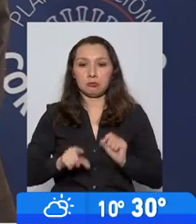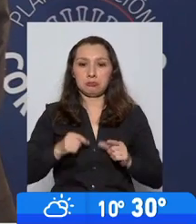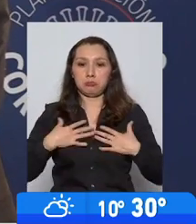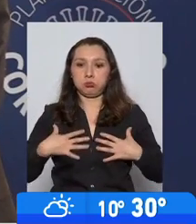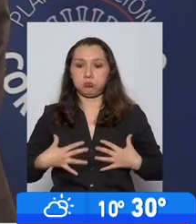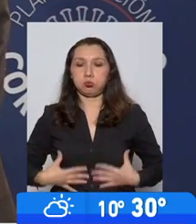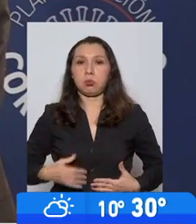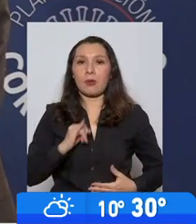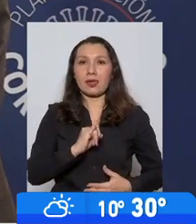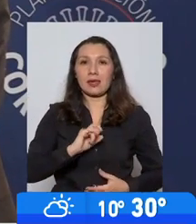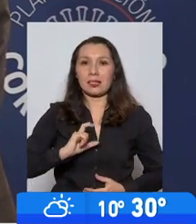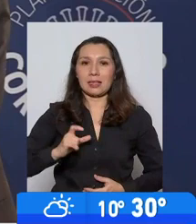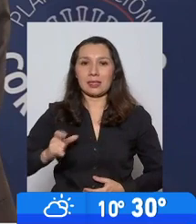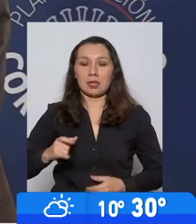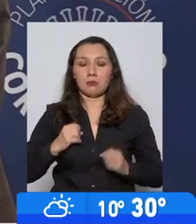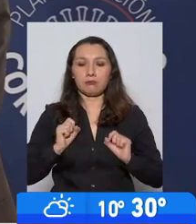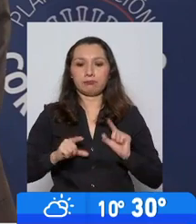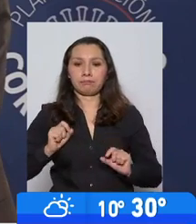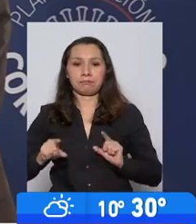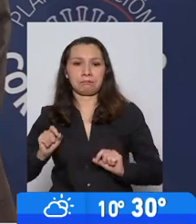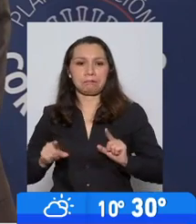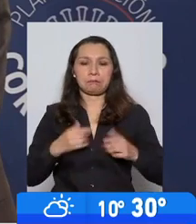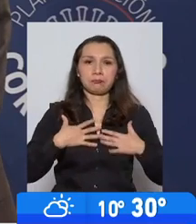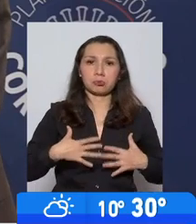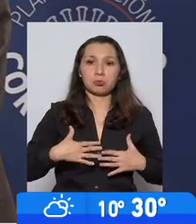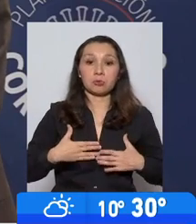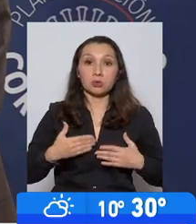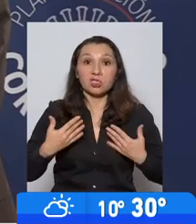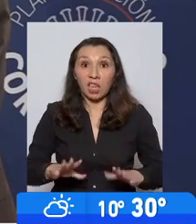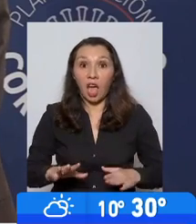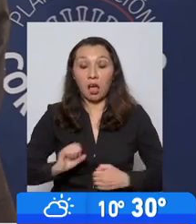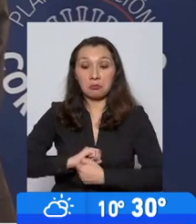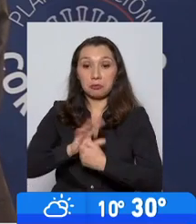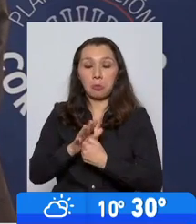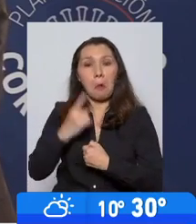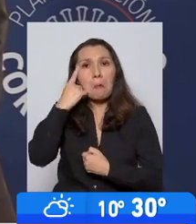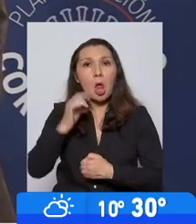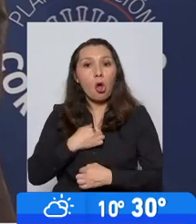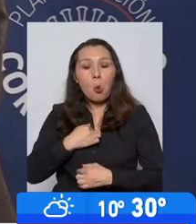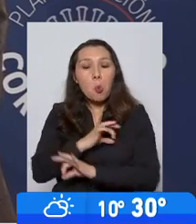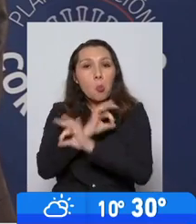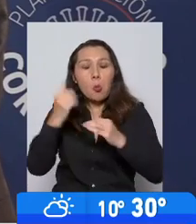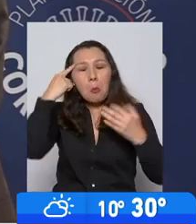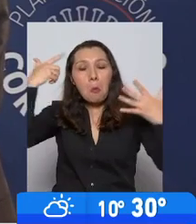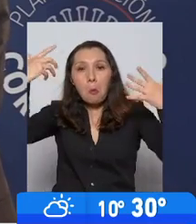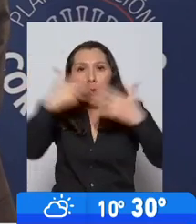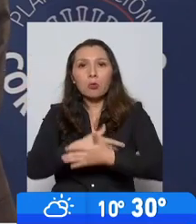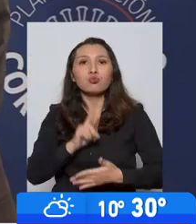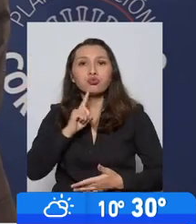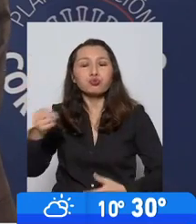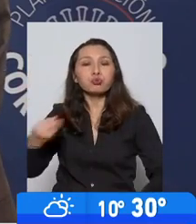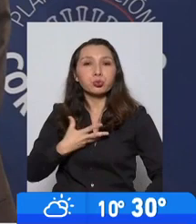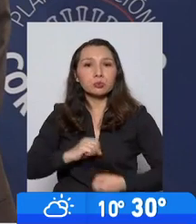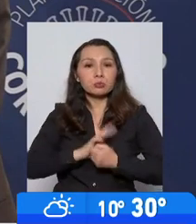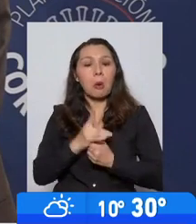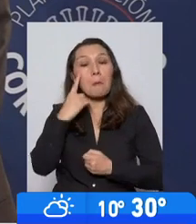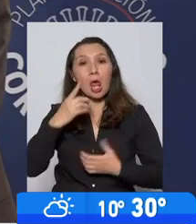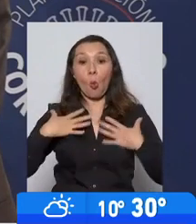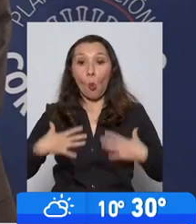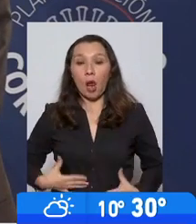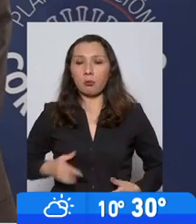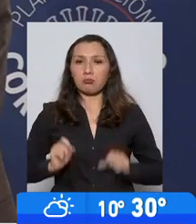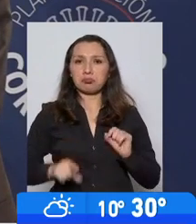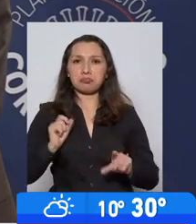G es una persona que tuvo la enfermedad, aunque no se haya dado cuenta, y que tiene defensas suficientes